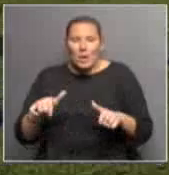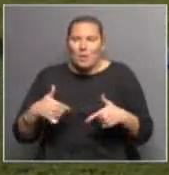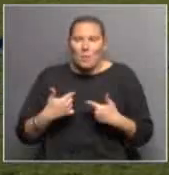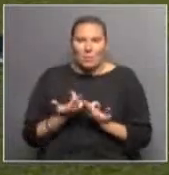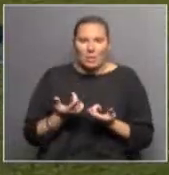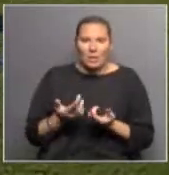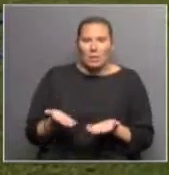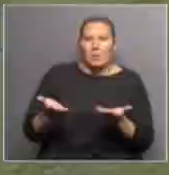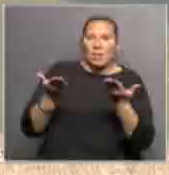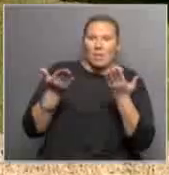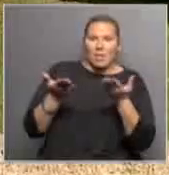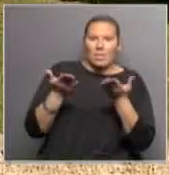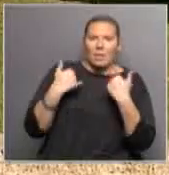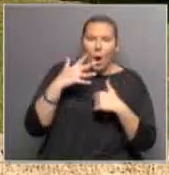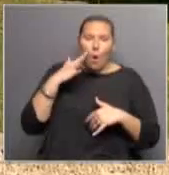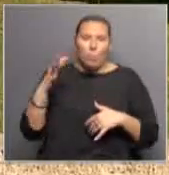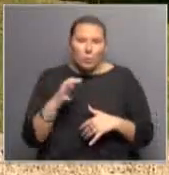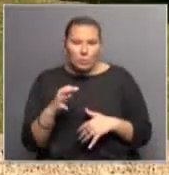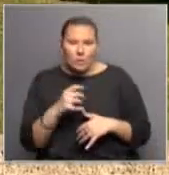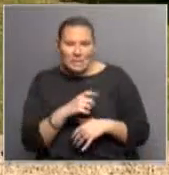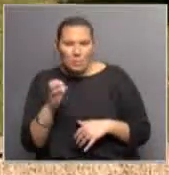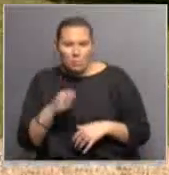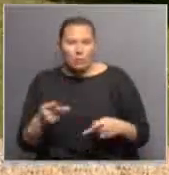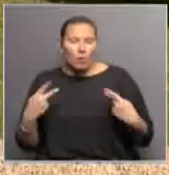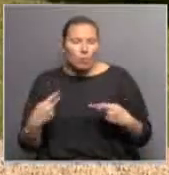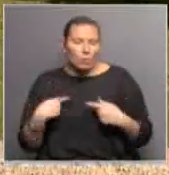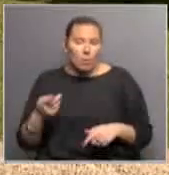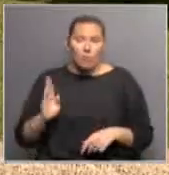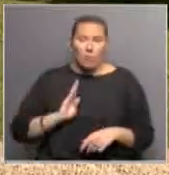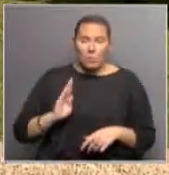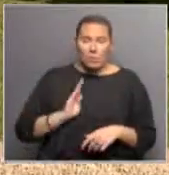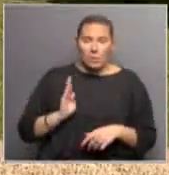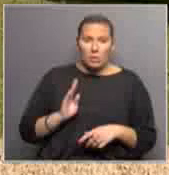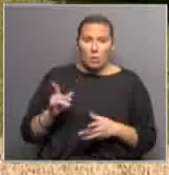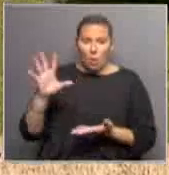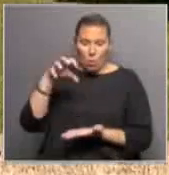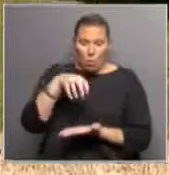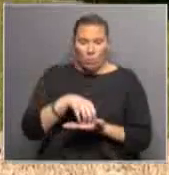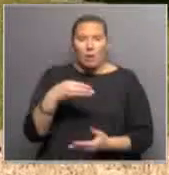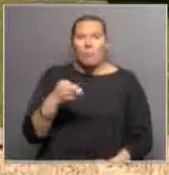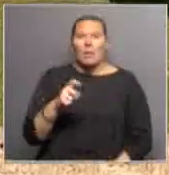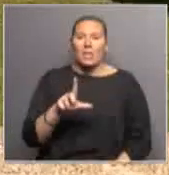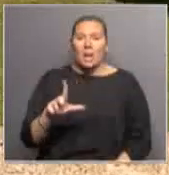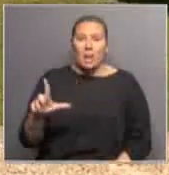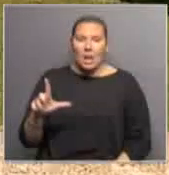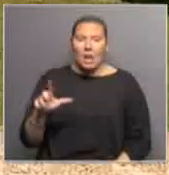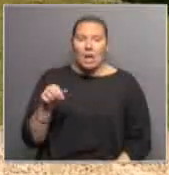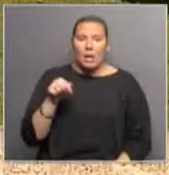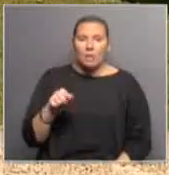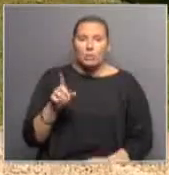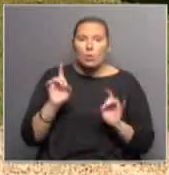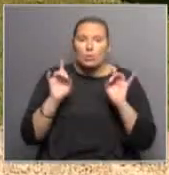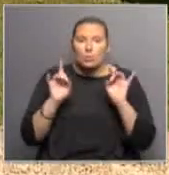de que se me brindase o darle la oportunidad 100% al fútbol femenino. Y bueno, la clínica Badel da eso, ¿no?